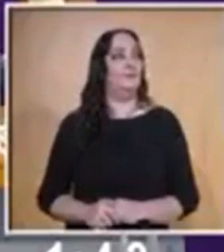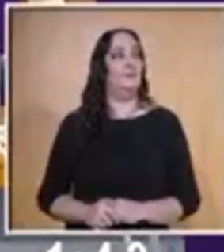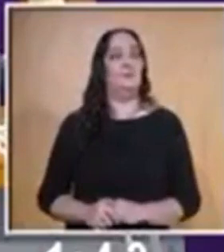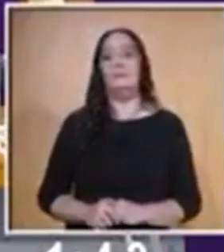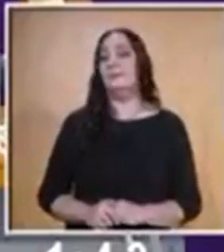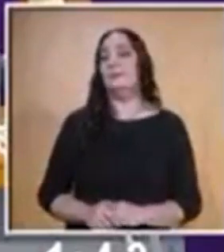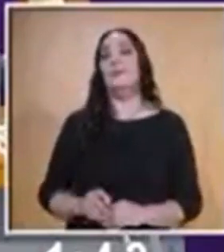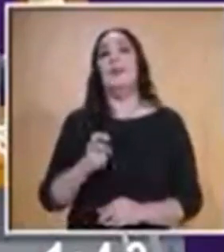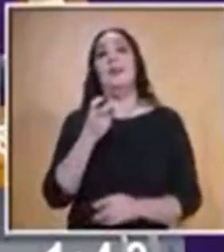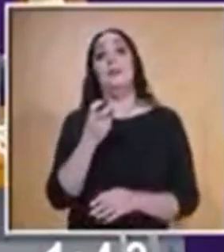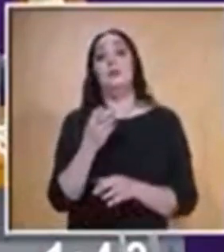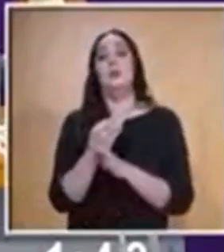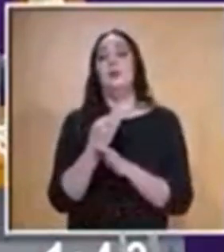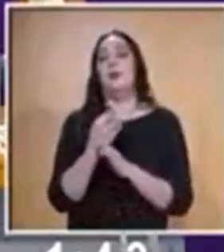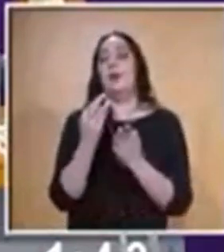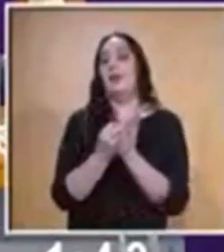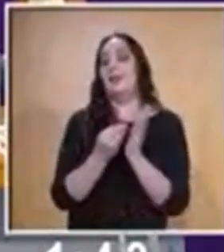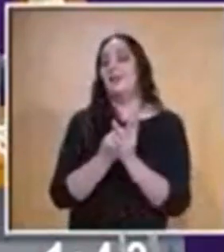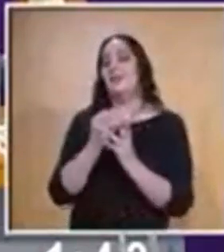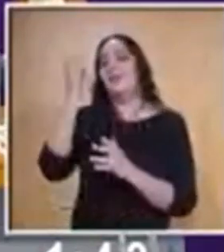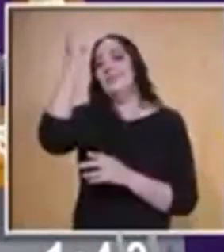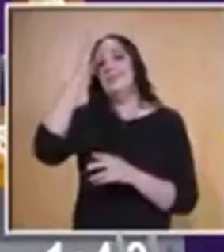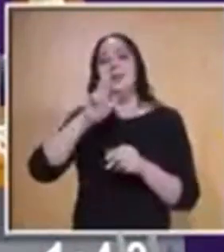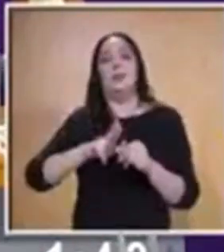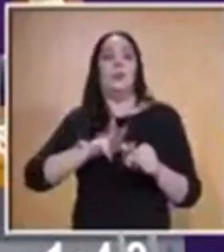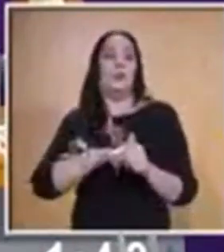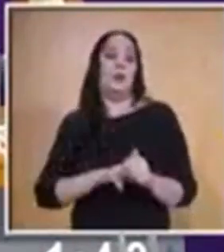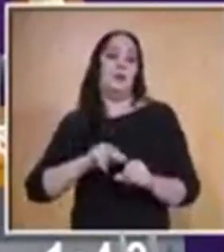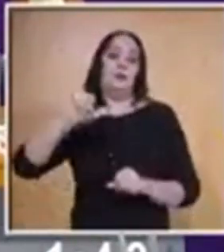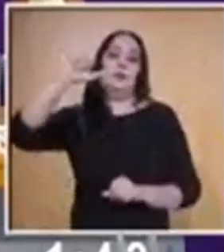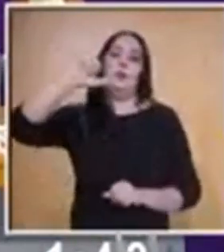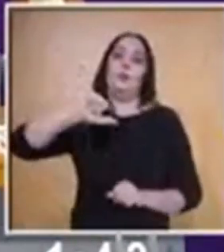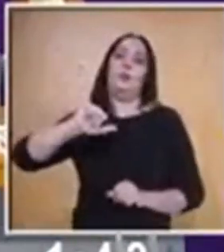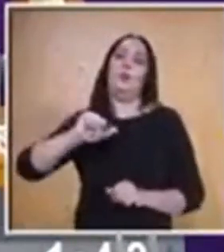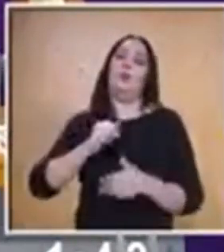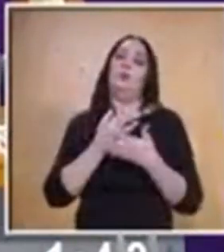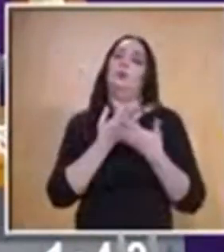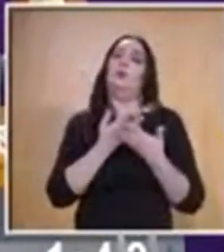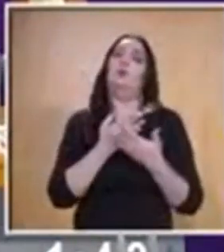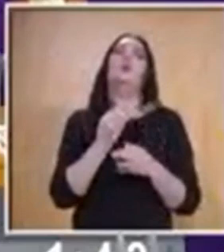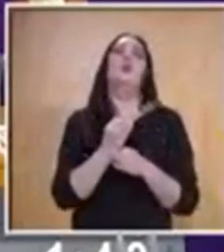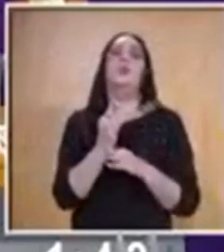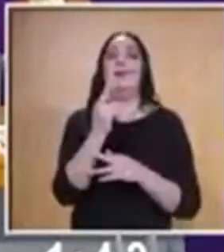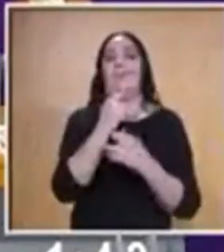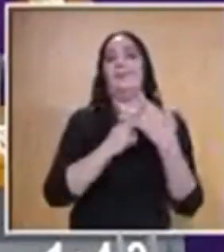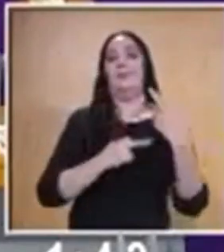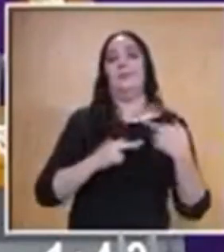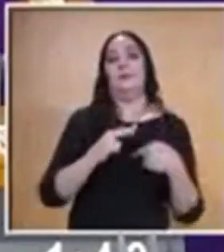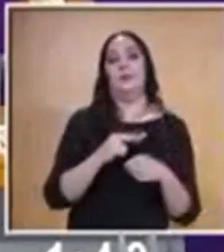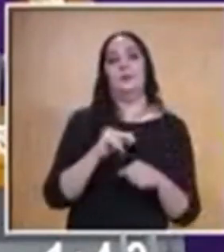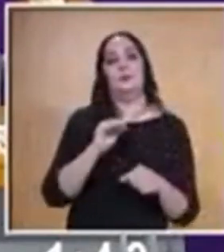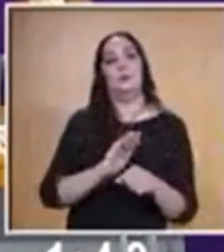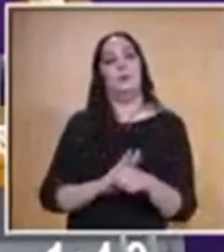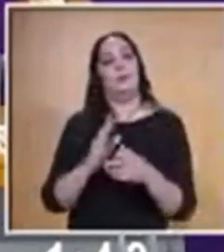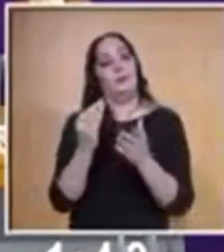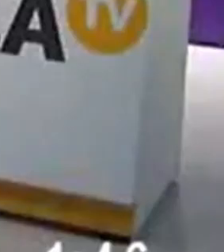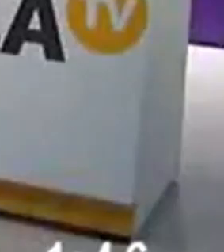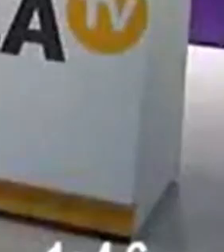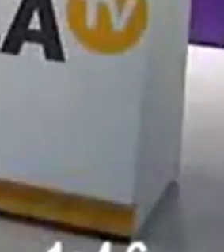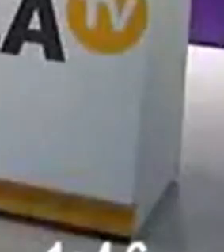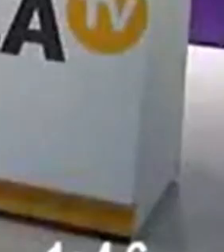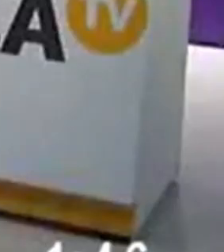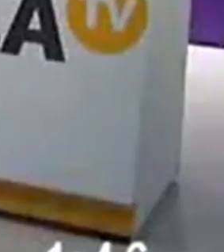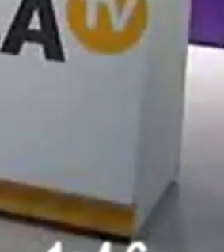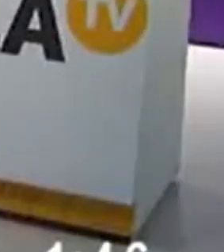Esto ha sido todo por la clase de Ciencias Naturales de la sesión del día de hoy. Nos esperamos en unos minutitos más para terminar con Geografía.